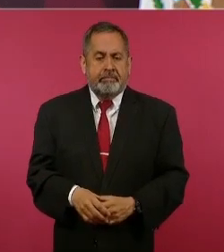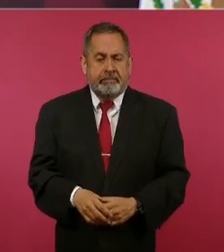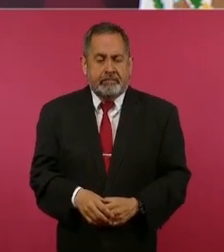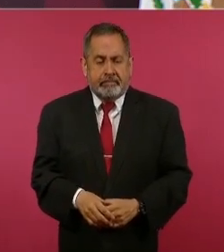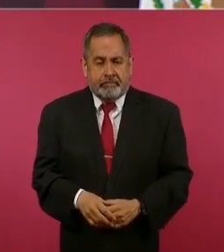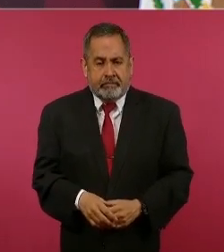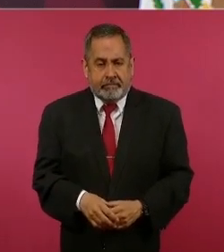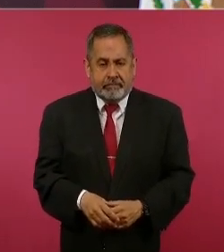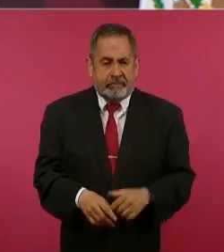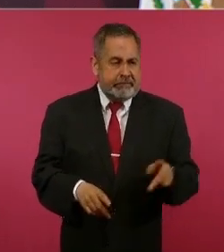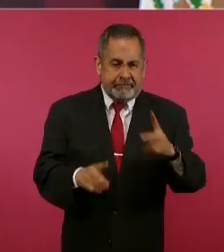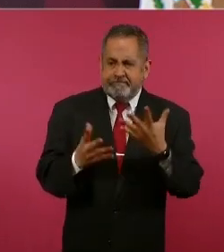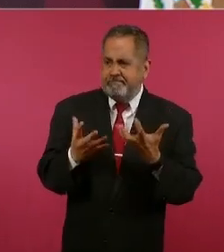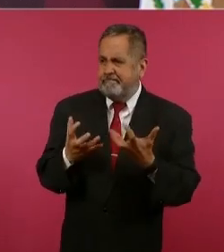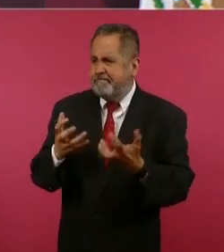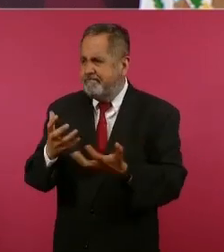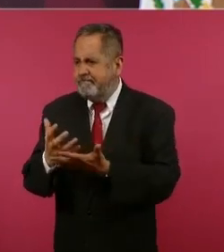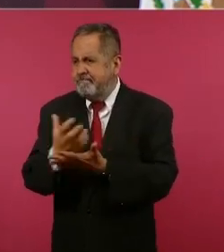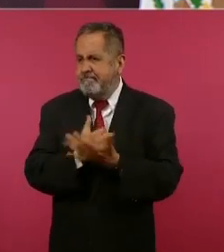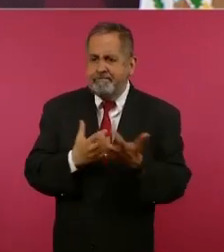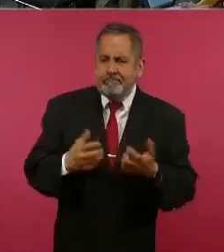Con la avaricia,